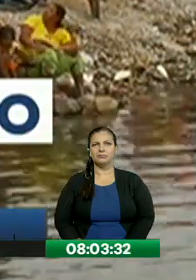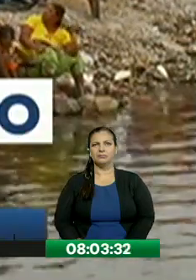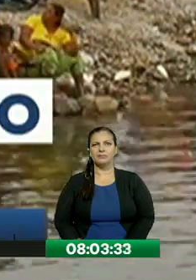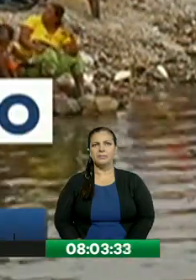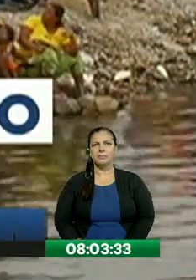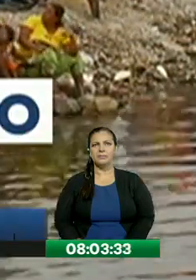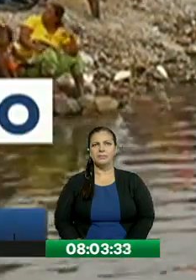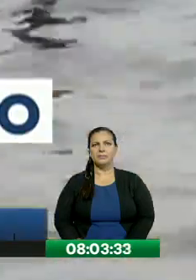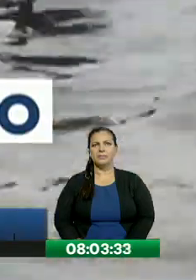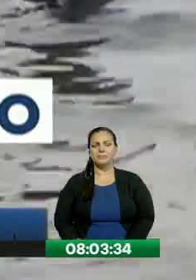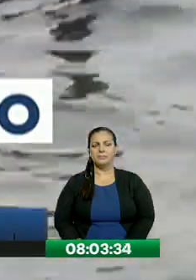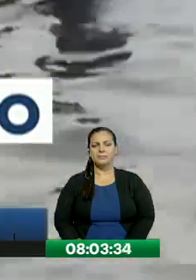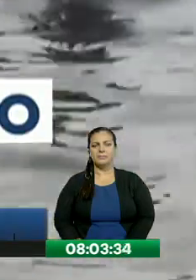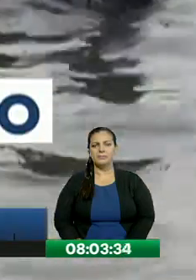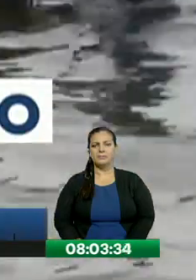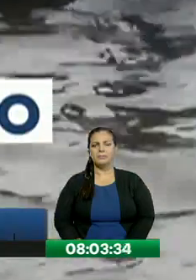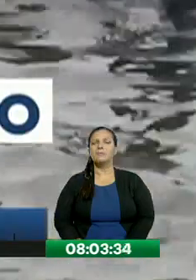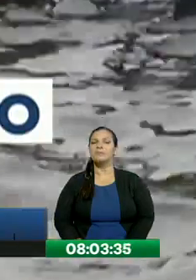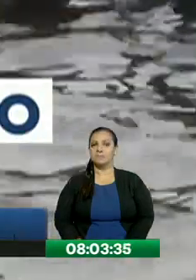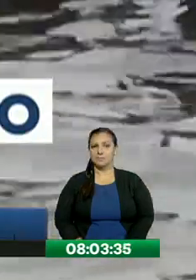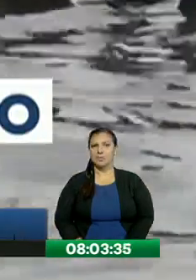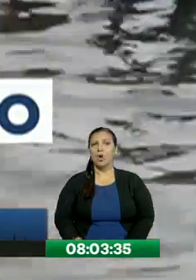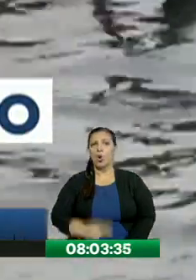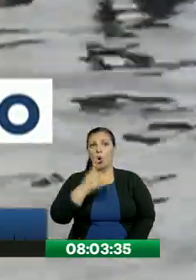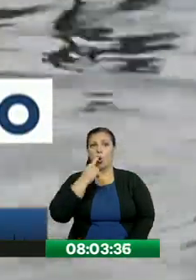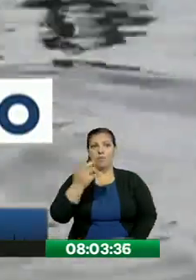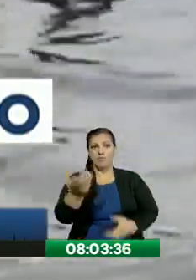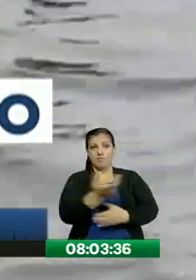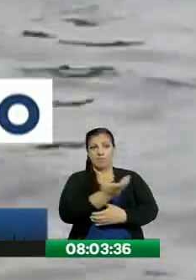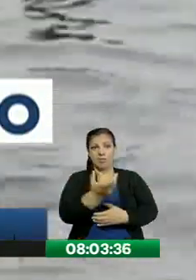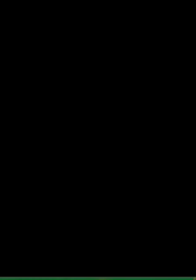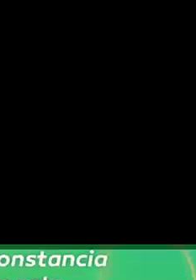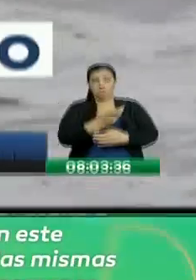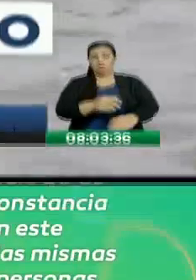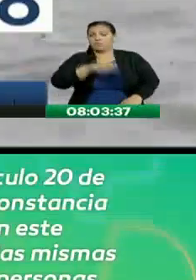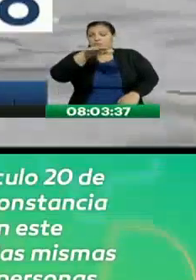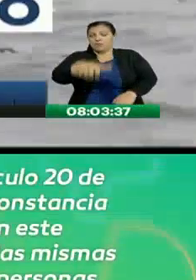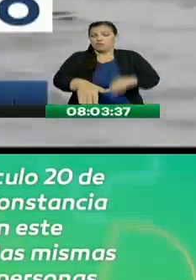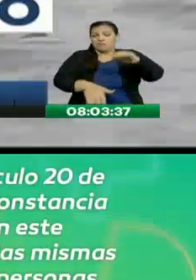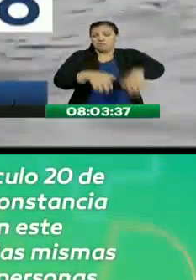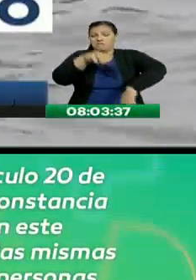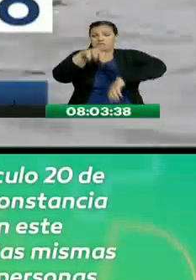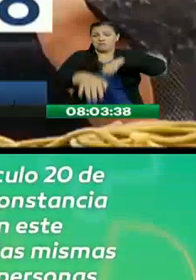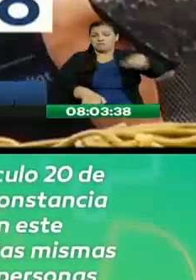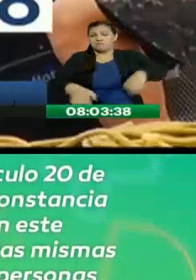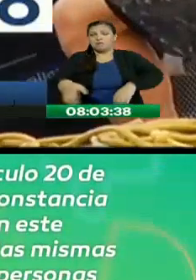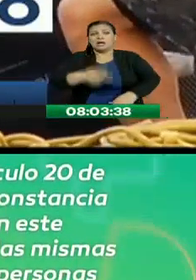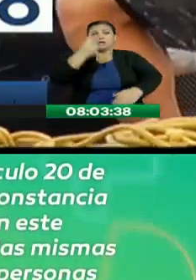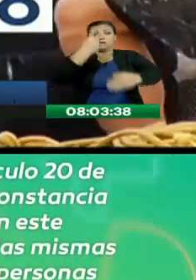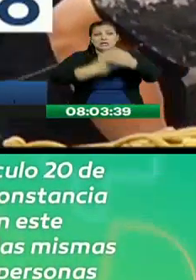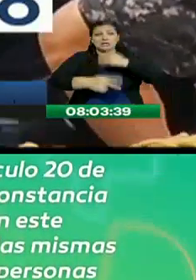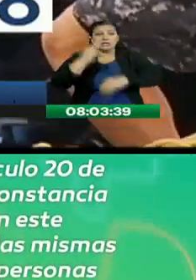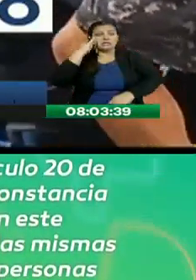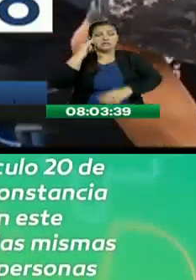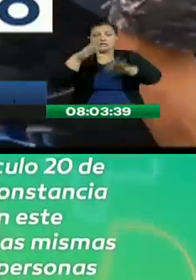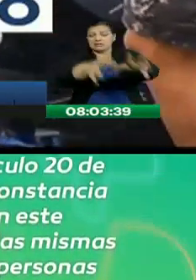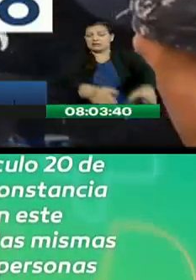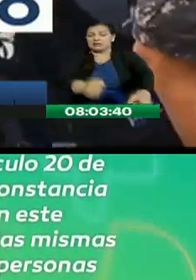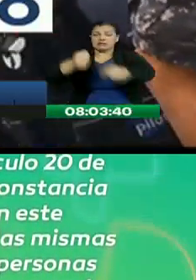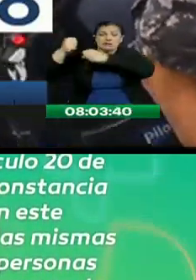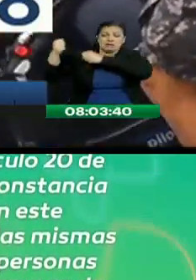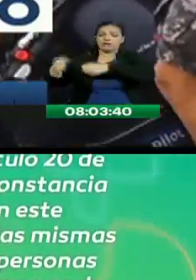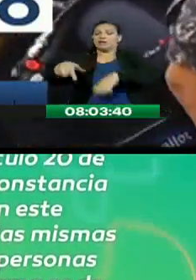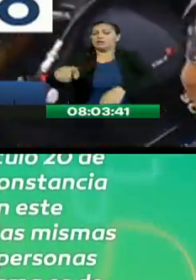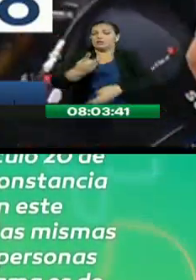limitan la velocidad. Hallan el cuerpo del bombero que se ahogó en el estero salado cuando salvó